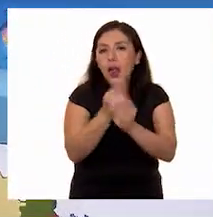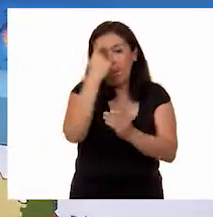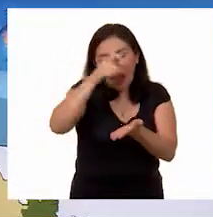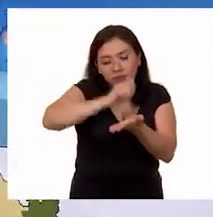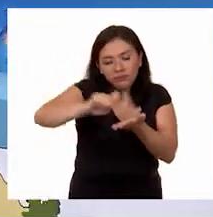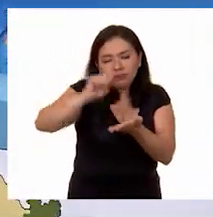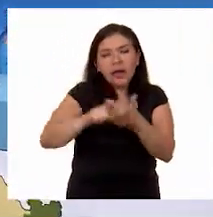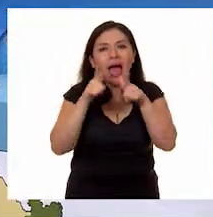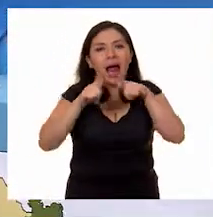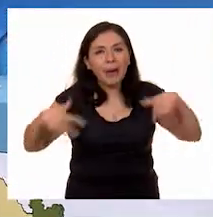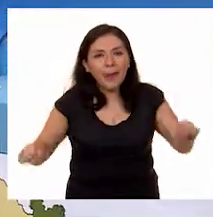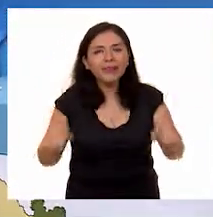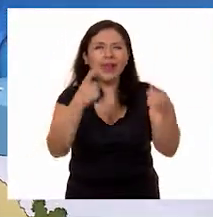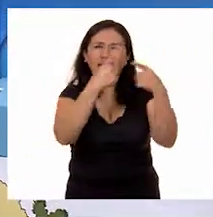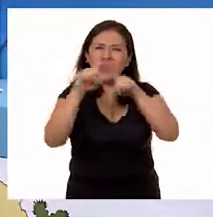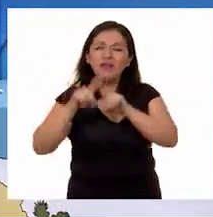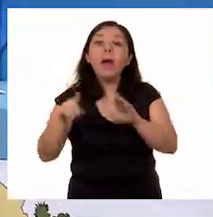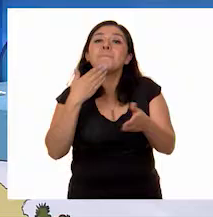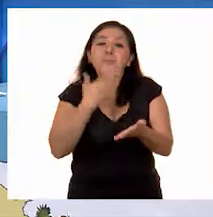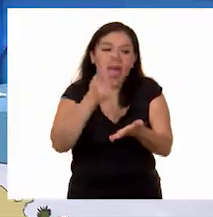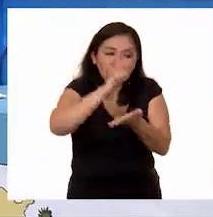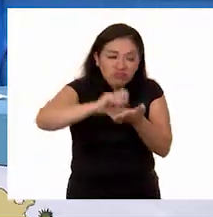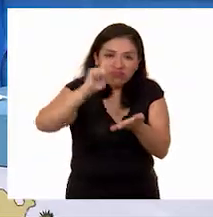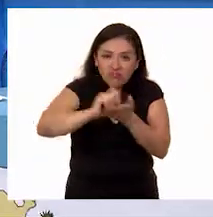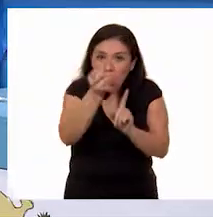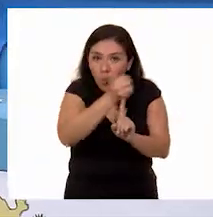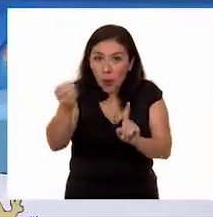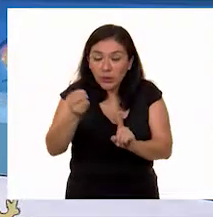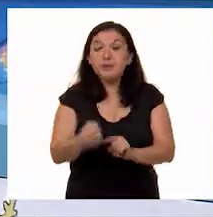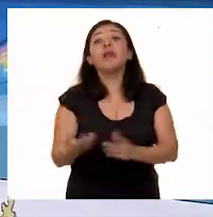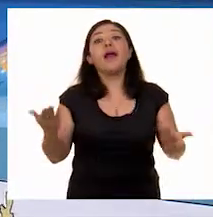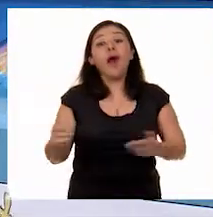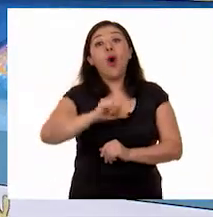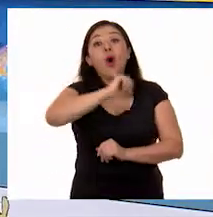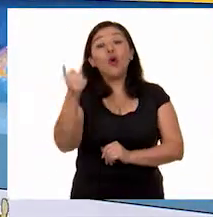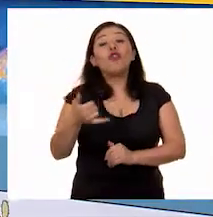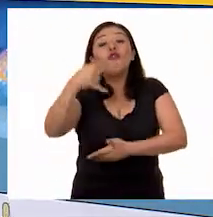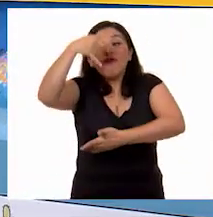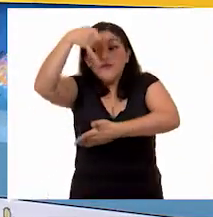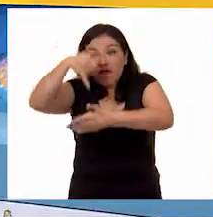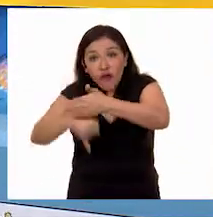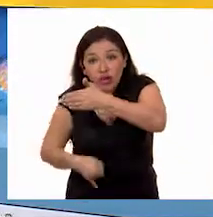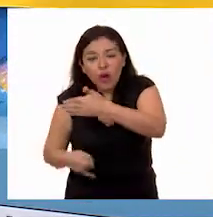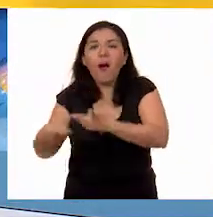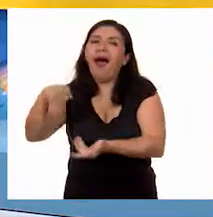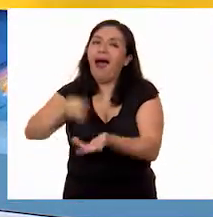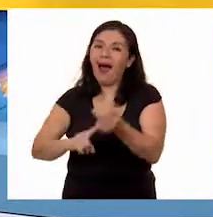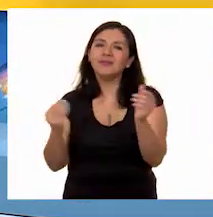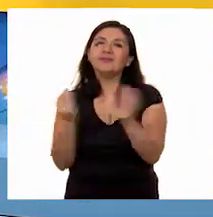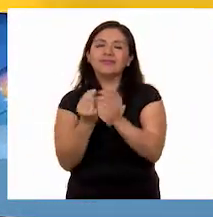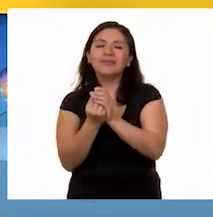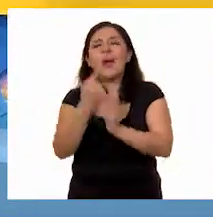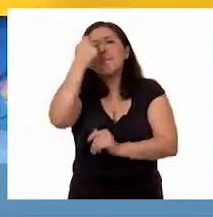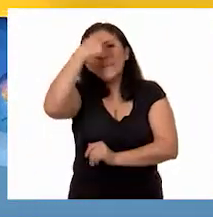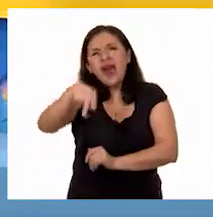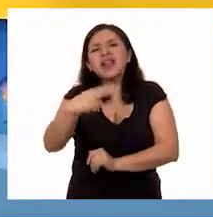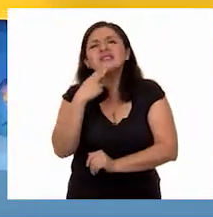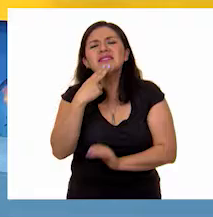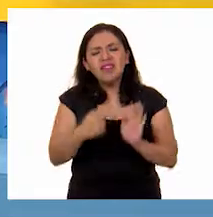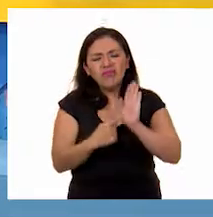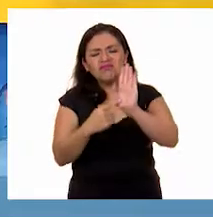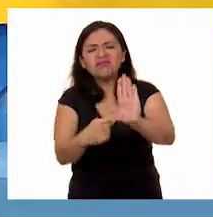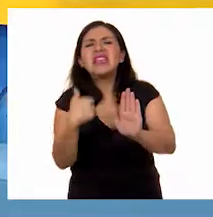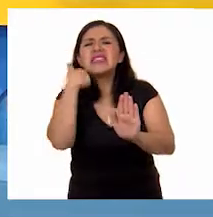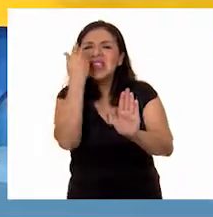redacción, gramática y ortografía. Por su parte, el fondo se relaciona con el propósito